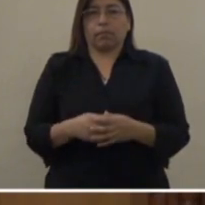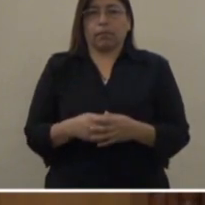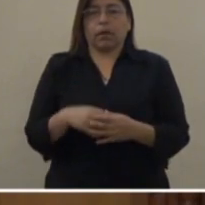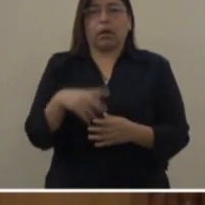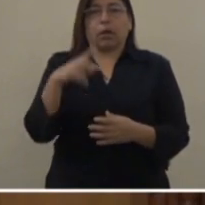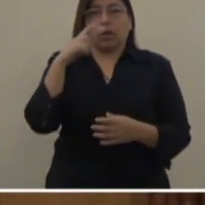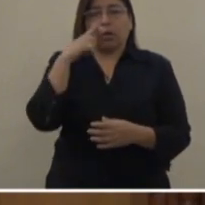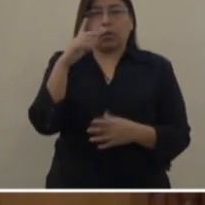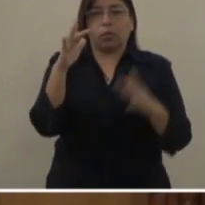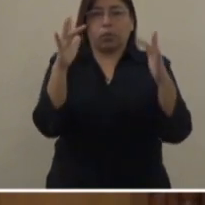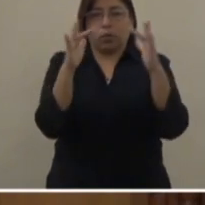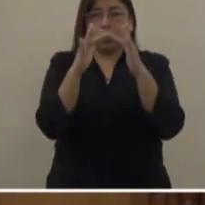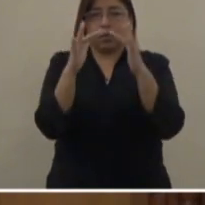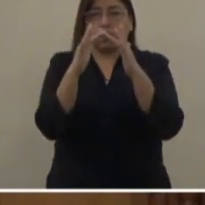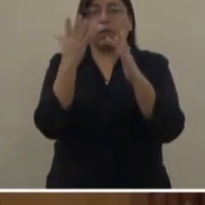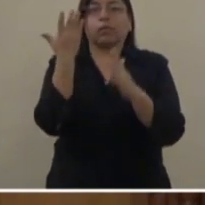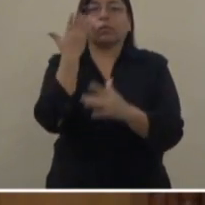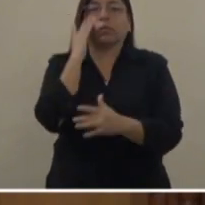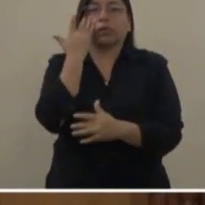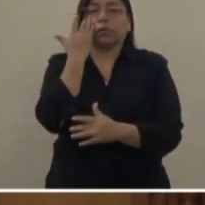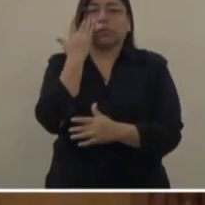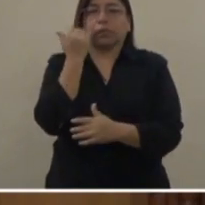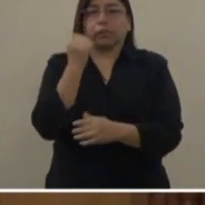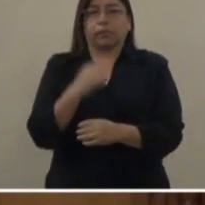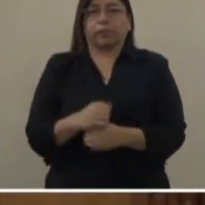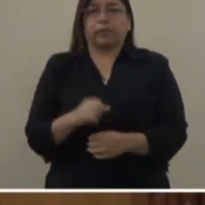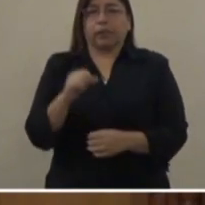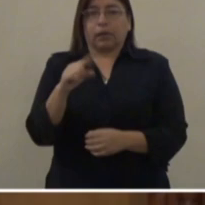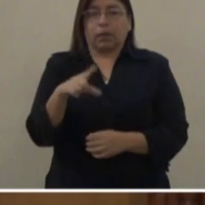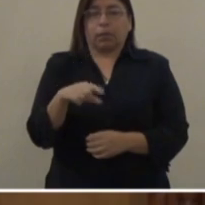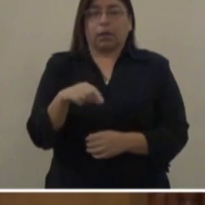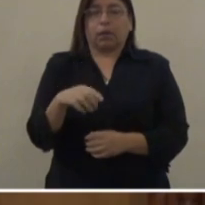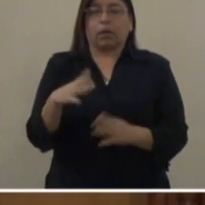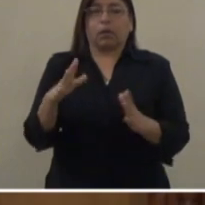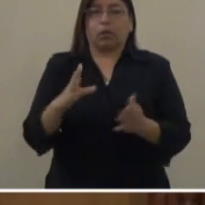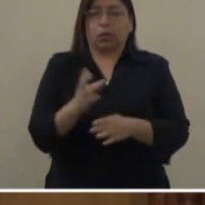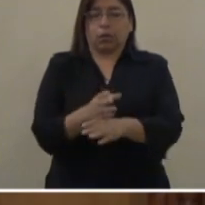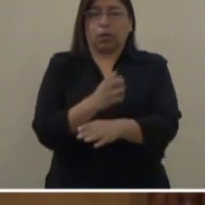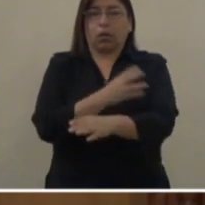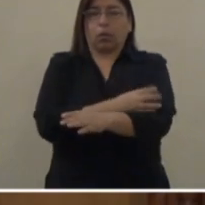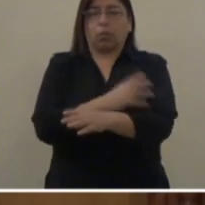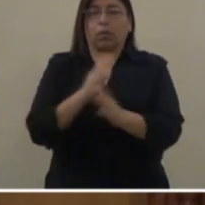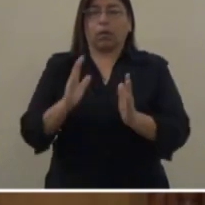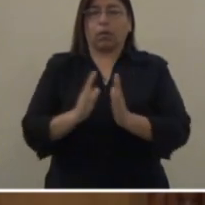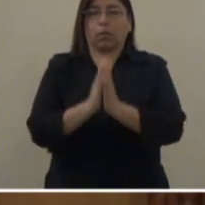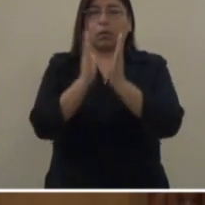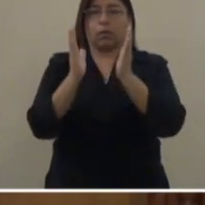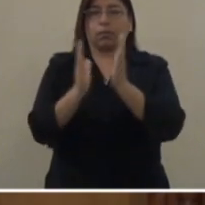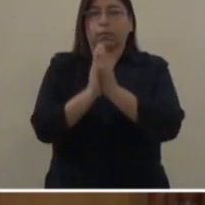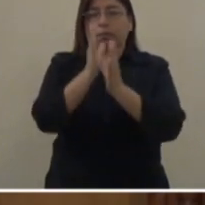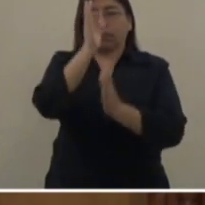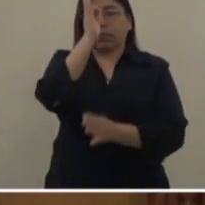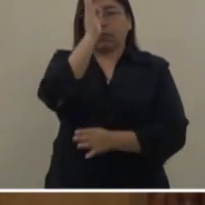redes sociales, también participan con nosotros de la alegría eucarística.